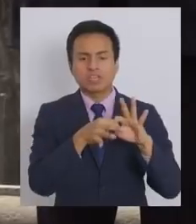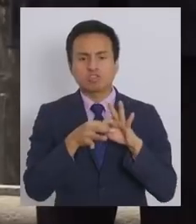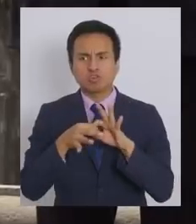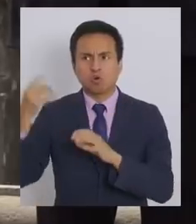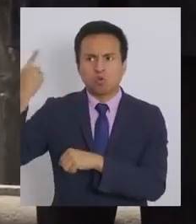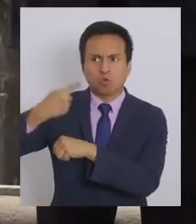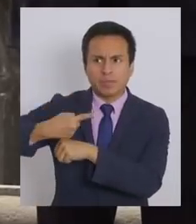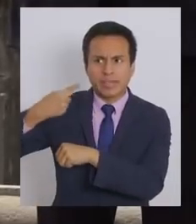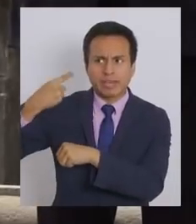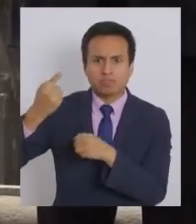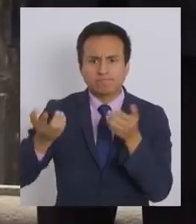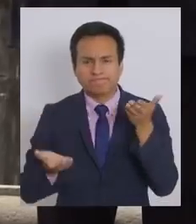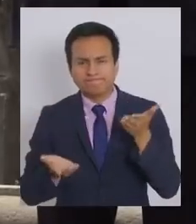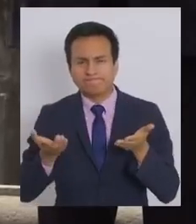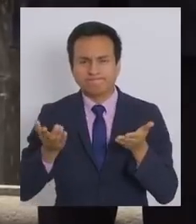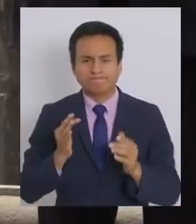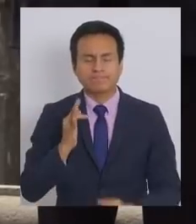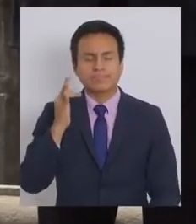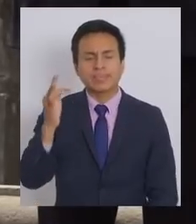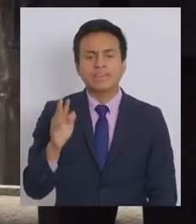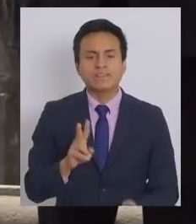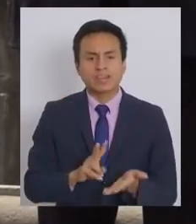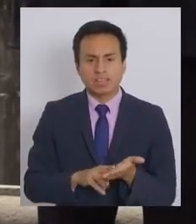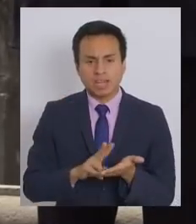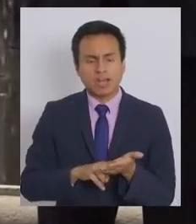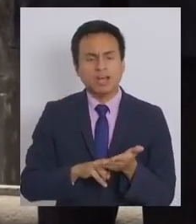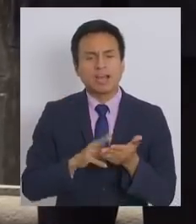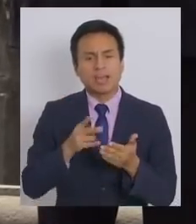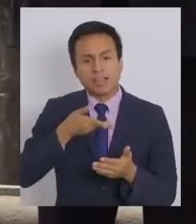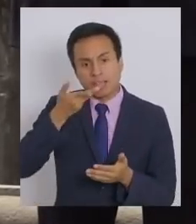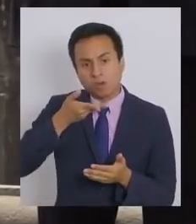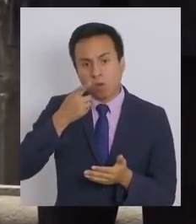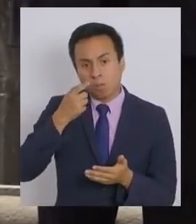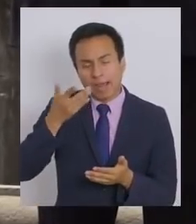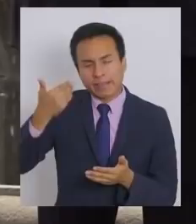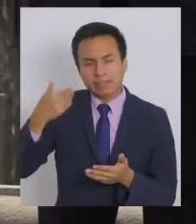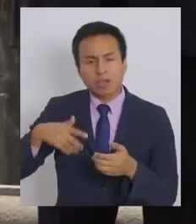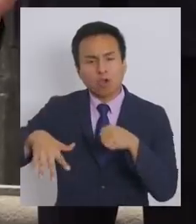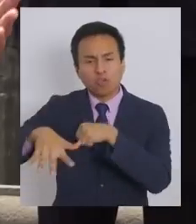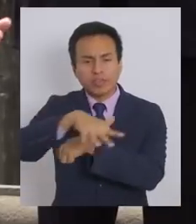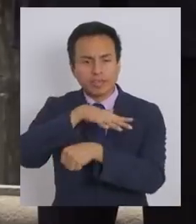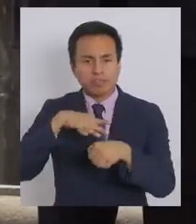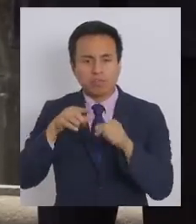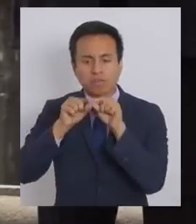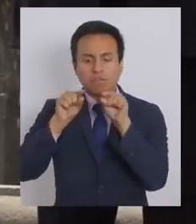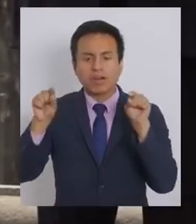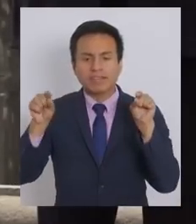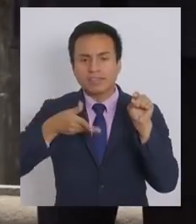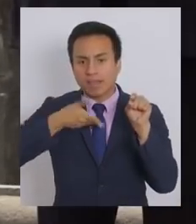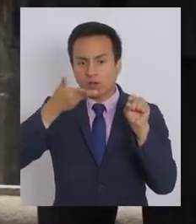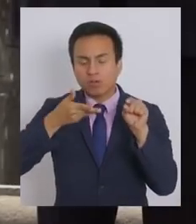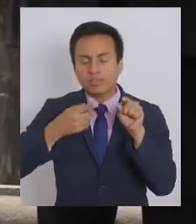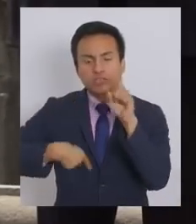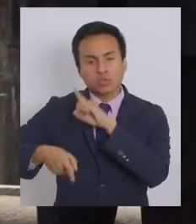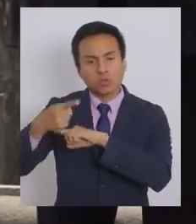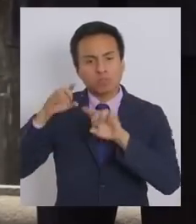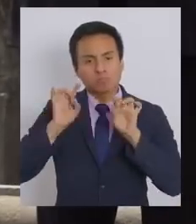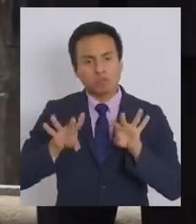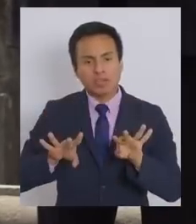dominados. La verdad es que lo hizo en un contexto, esa frase pasó a la historia, pero en